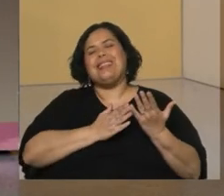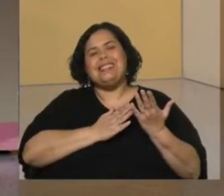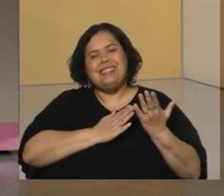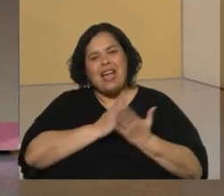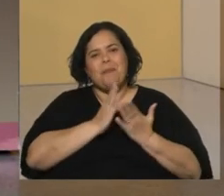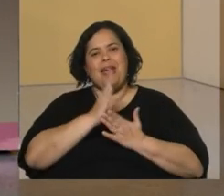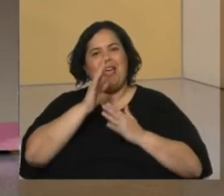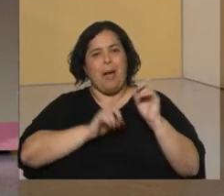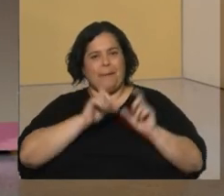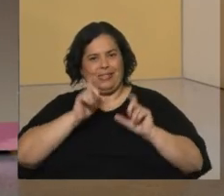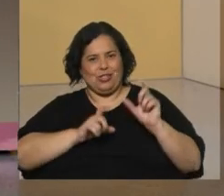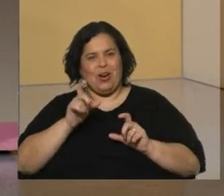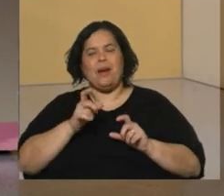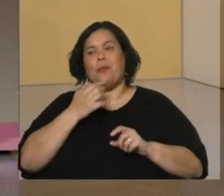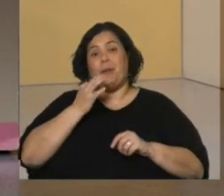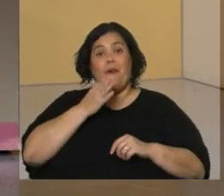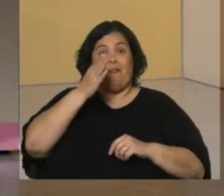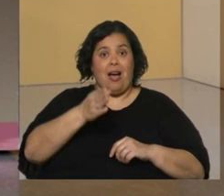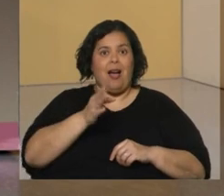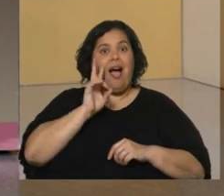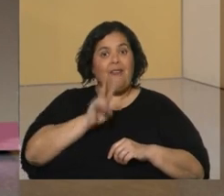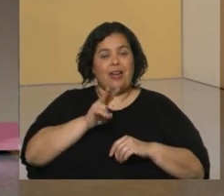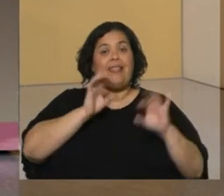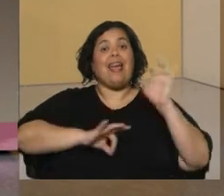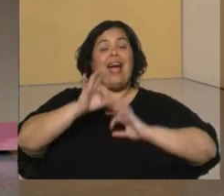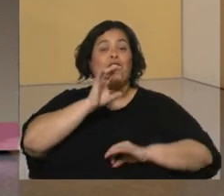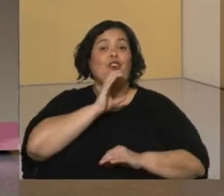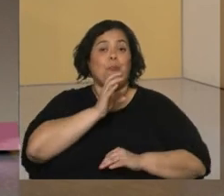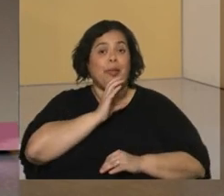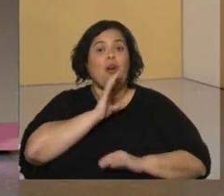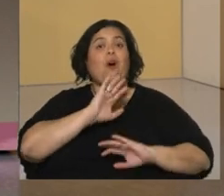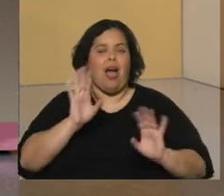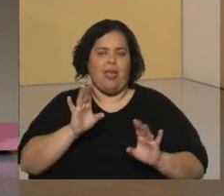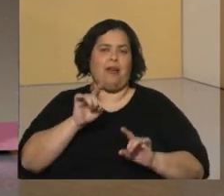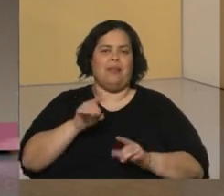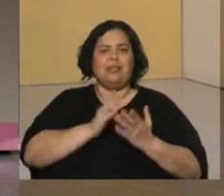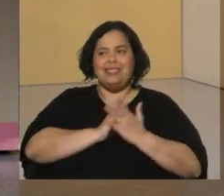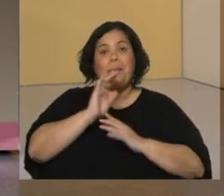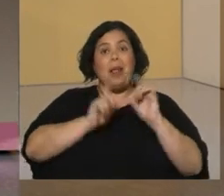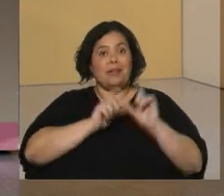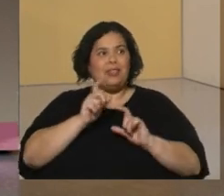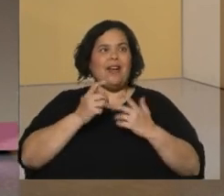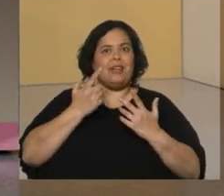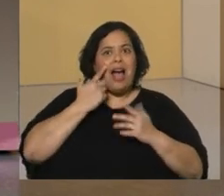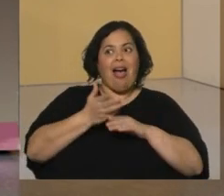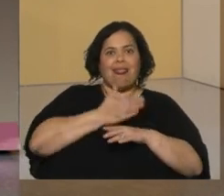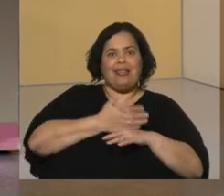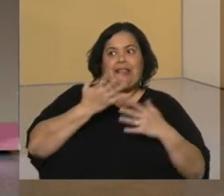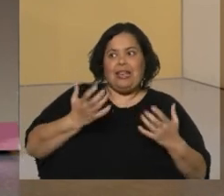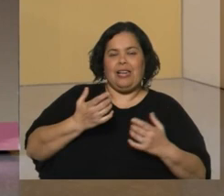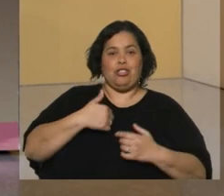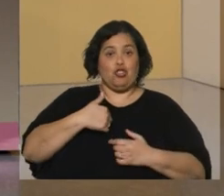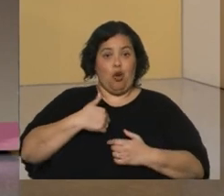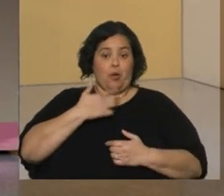al que un espectáculo artístico en este caso de humor la predisposición es un porcentaje muy grande el resultado de algo artístico O sea si yo me